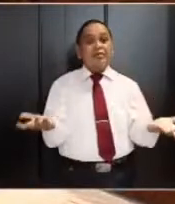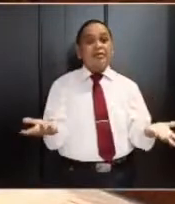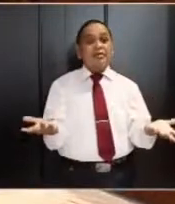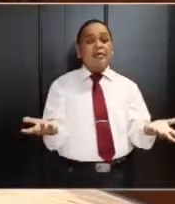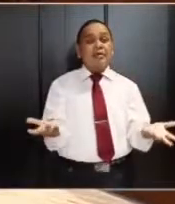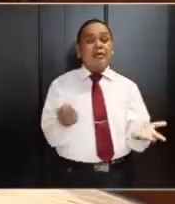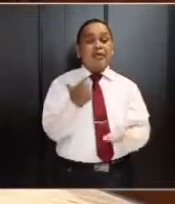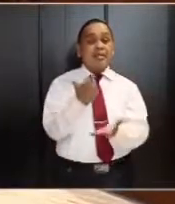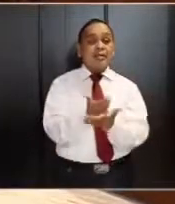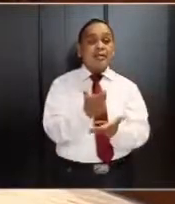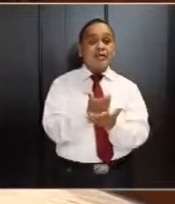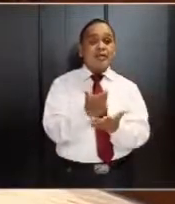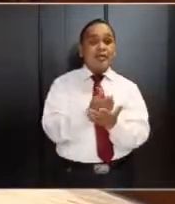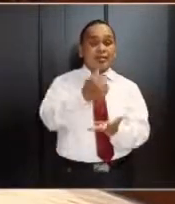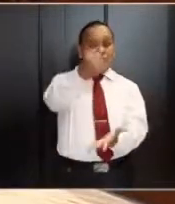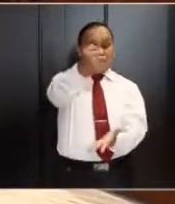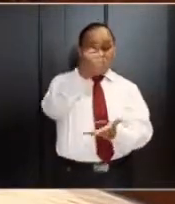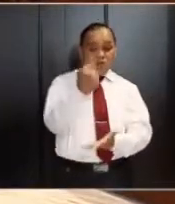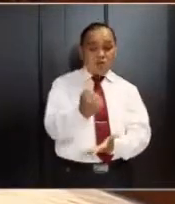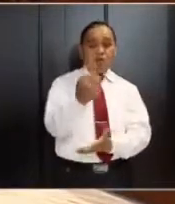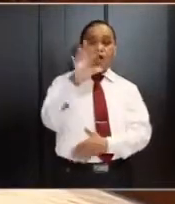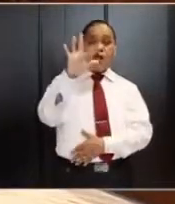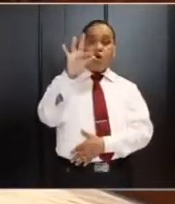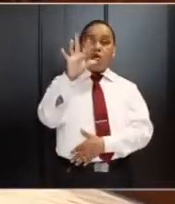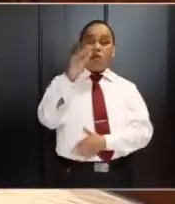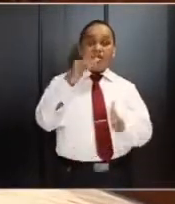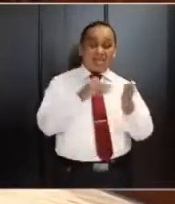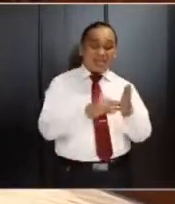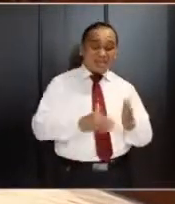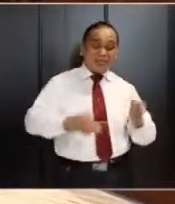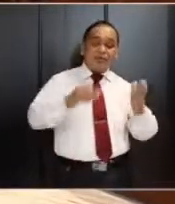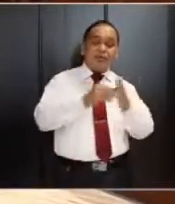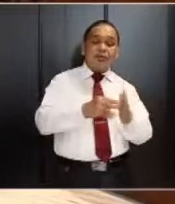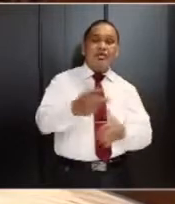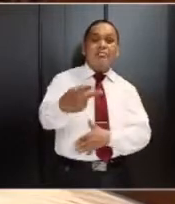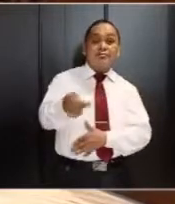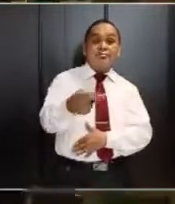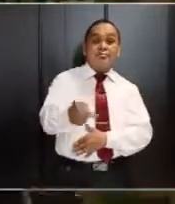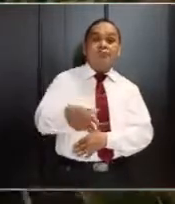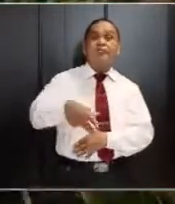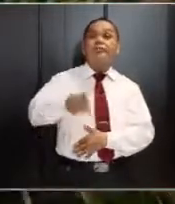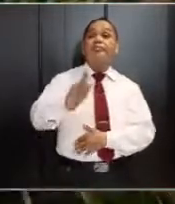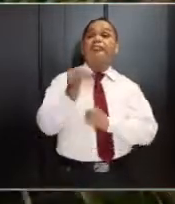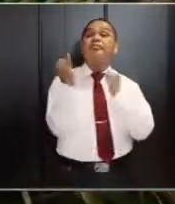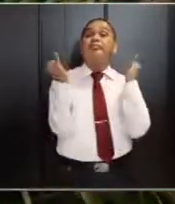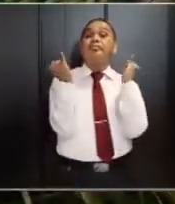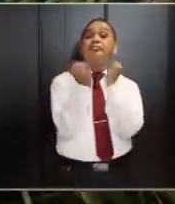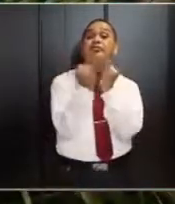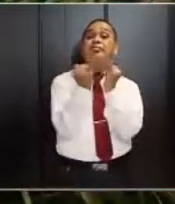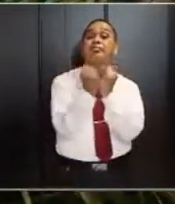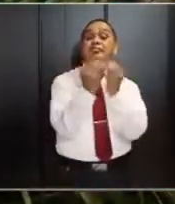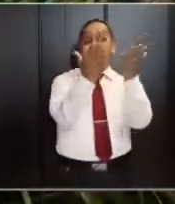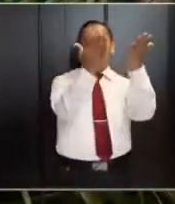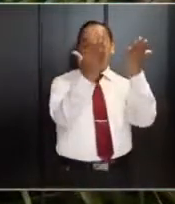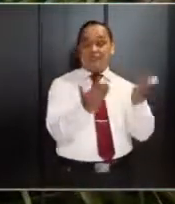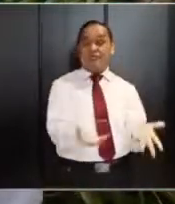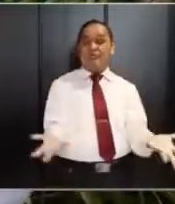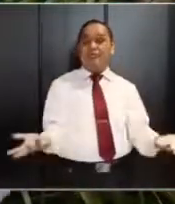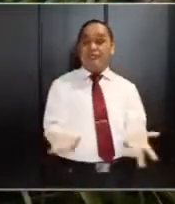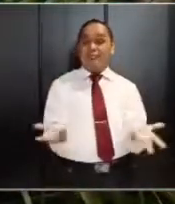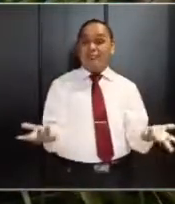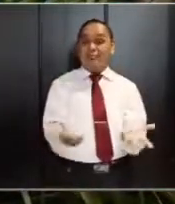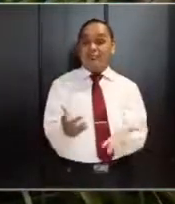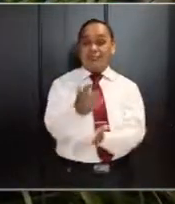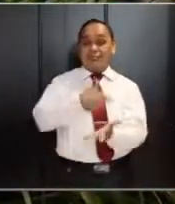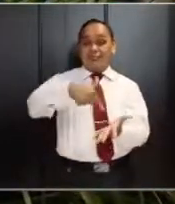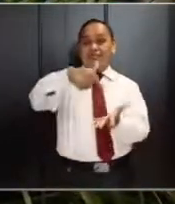40 millones de pesos. No es cualquier cosa, no son canicas. Efectivamente, ¿no? Pero entonces, además quererla usar para otra cosa cuando debería de ser centro cultural y